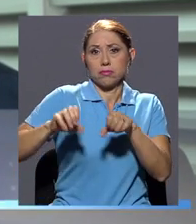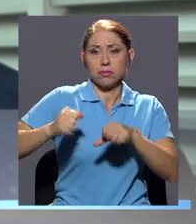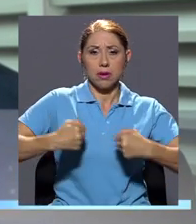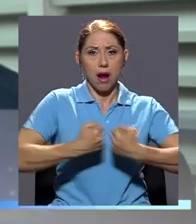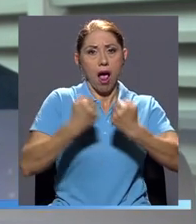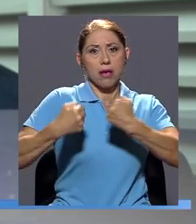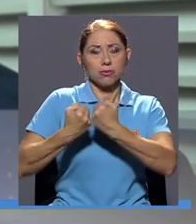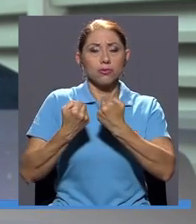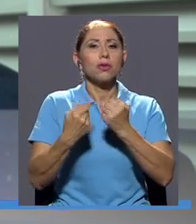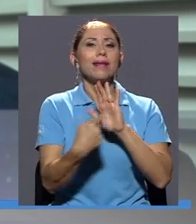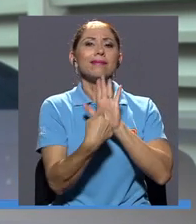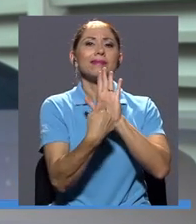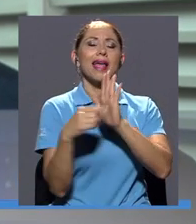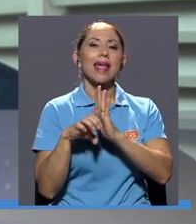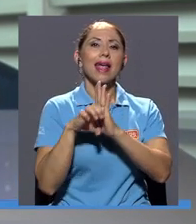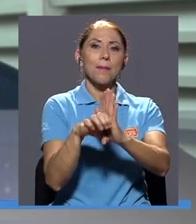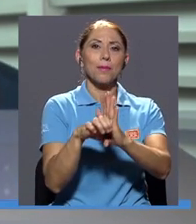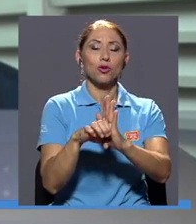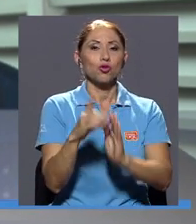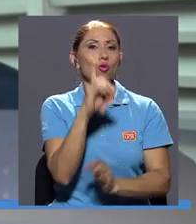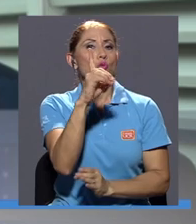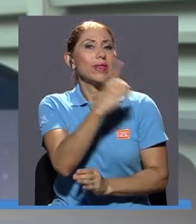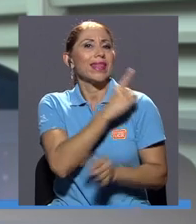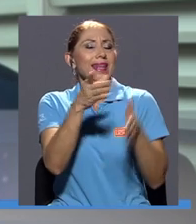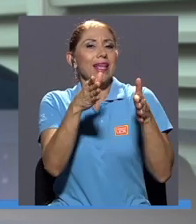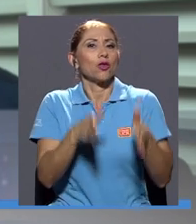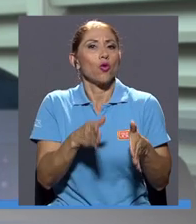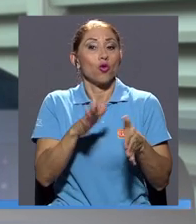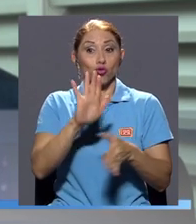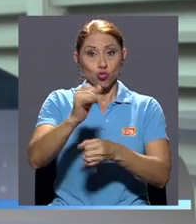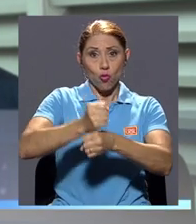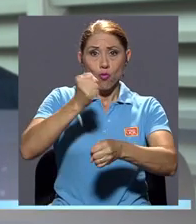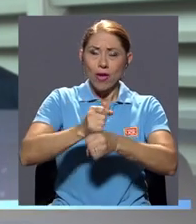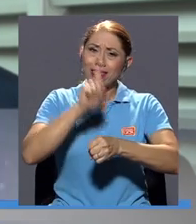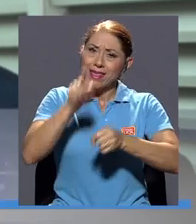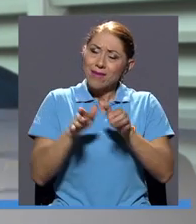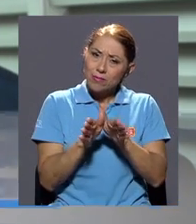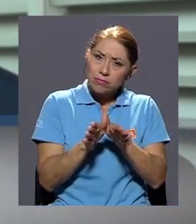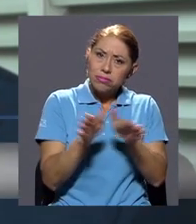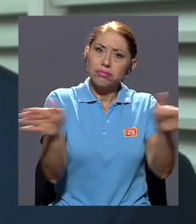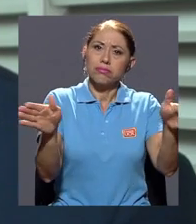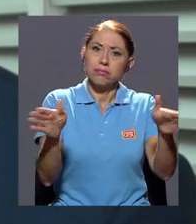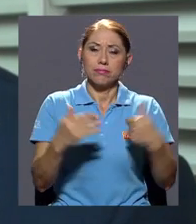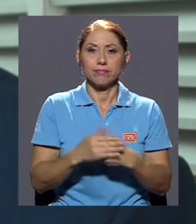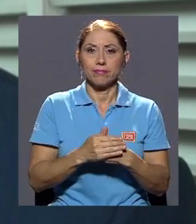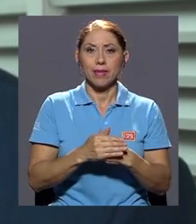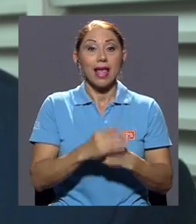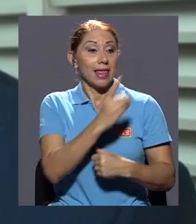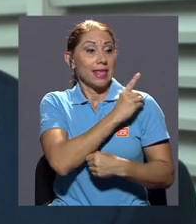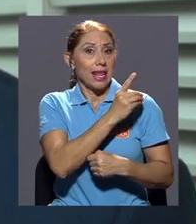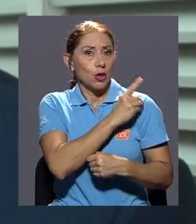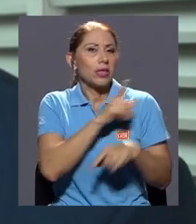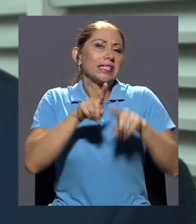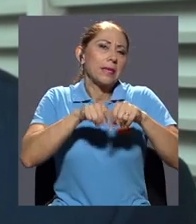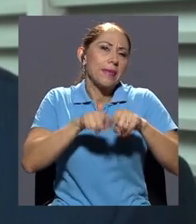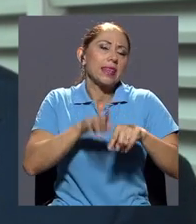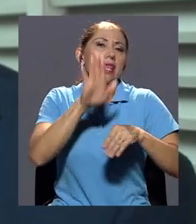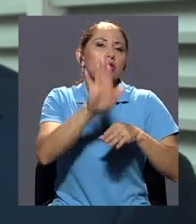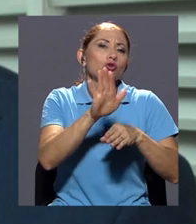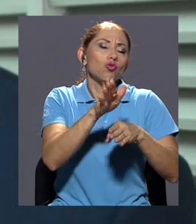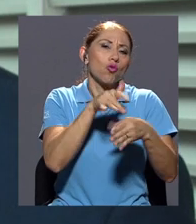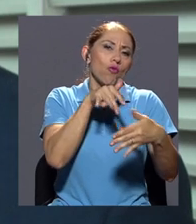la función que cumple un director debe ser global. La tendencia de los directores, de acuerdo a su formación, sus